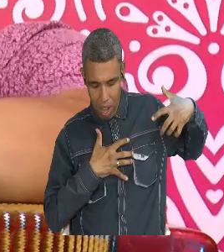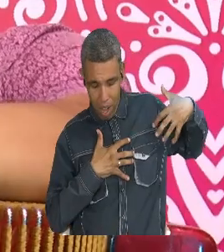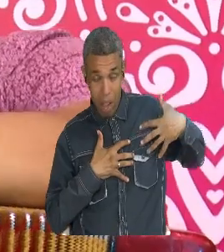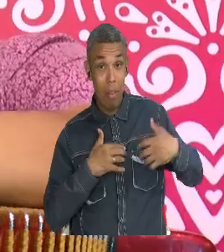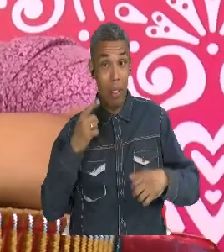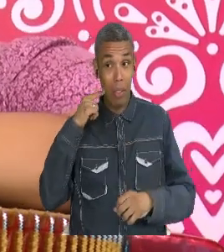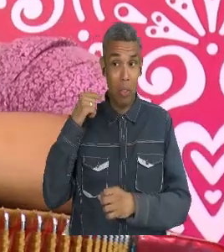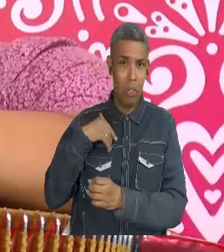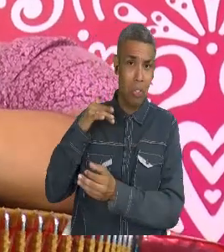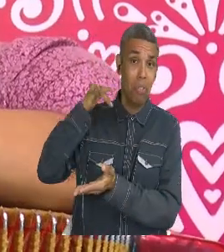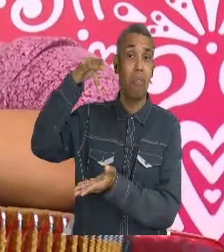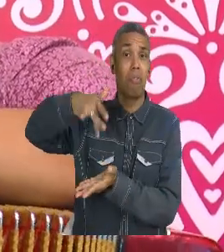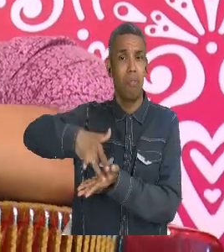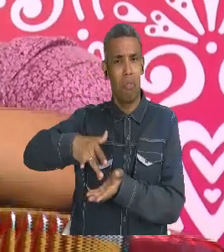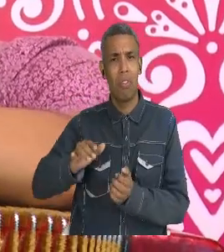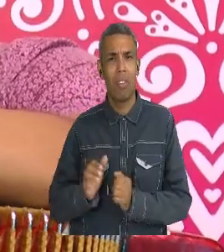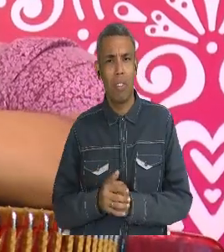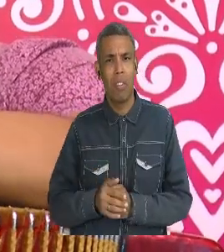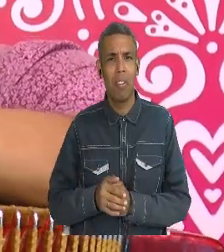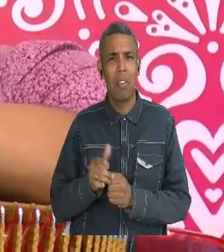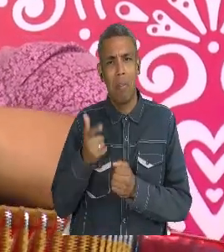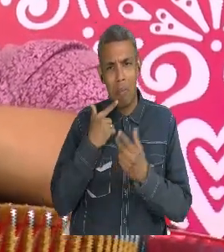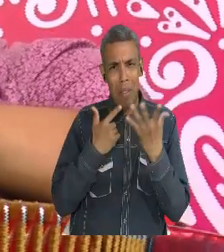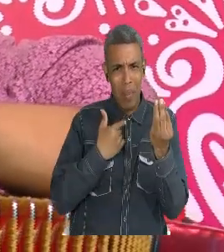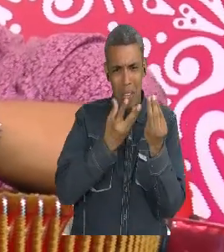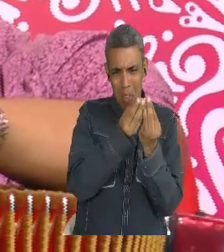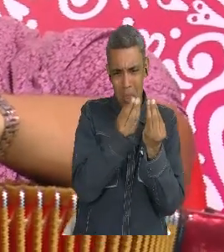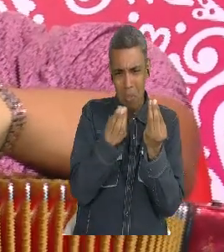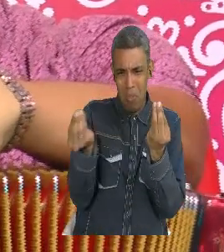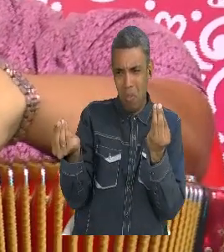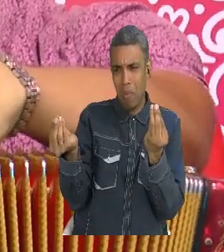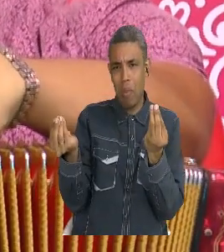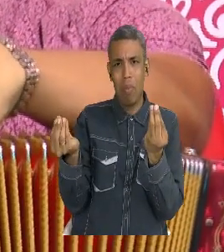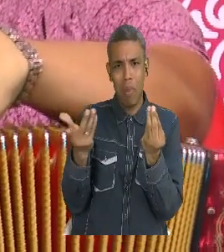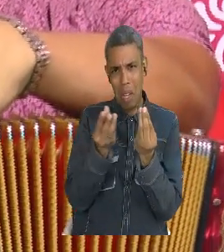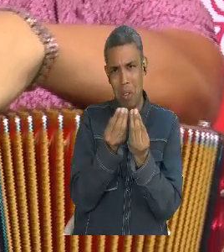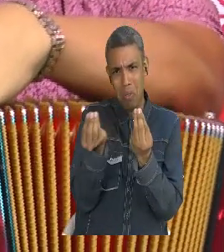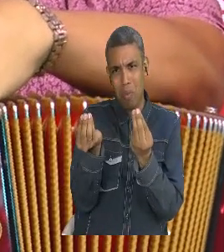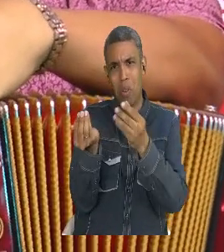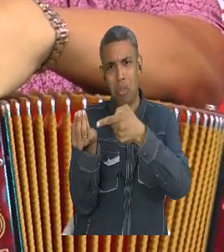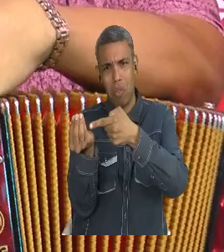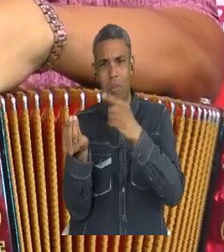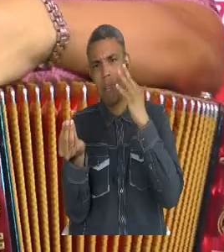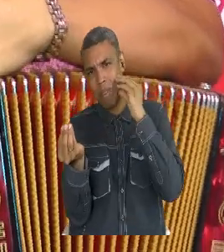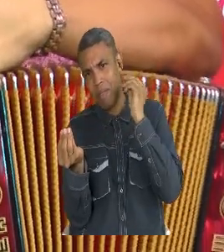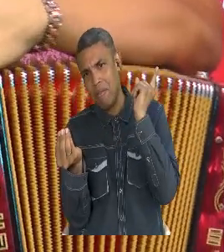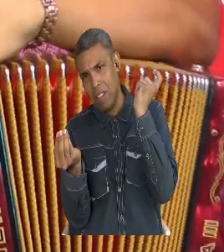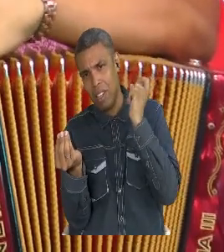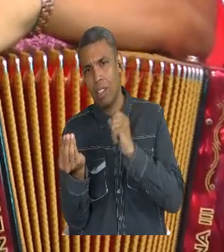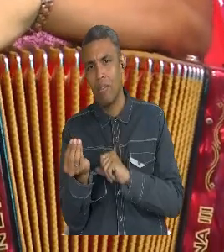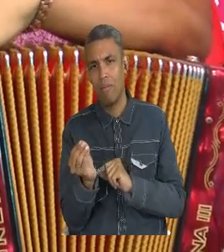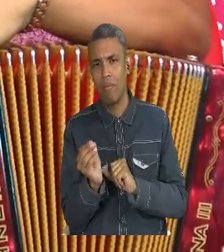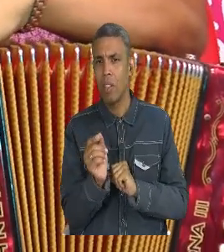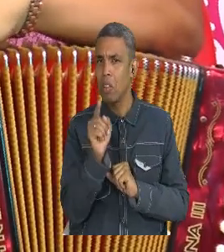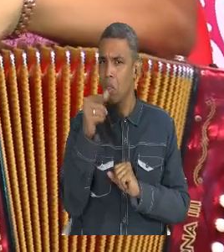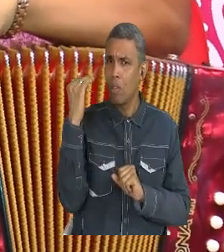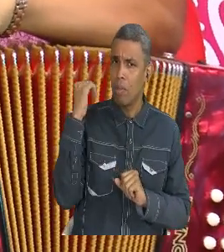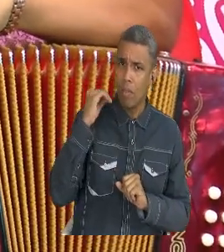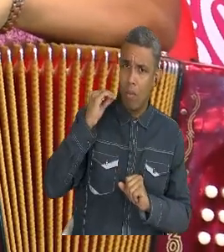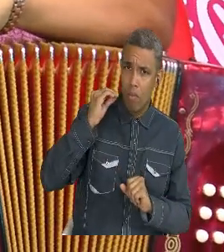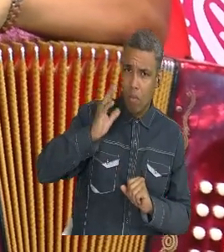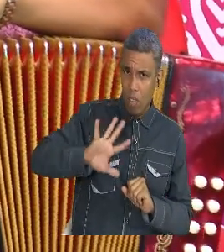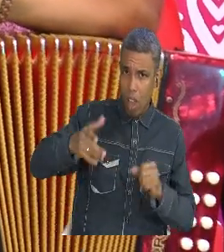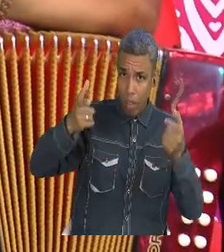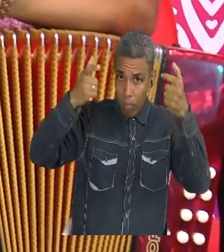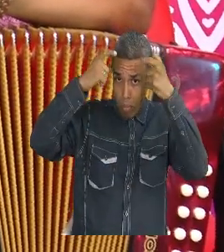Reyes, estaré en la categoría aficionado. ¿Quiere decir que ya has sido rey alguna vez? No, en la categoría de nosotros